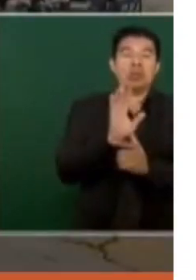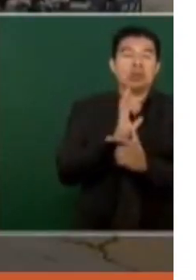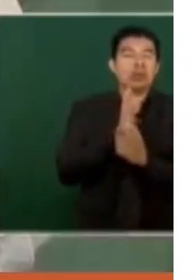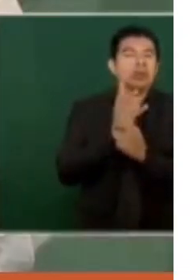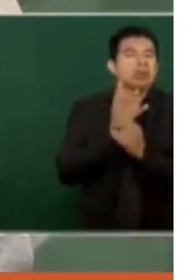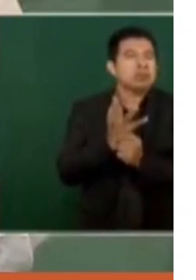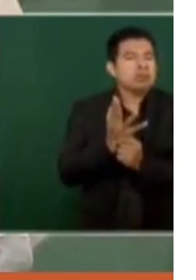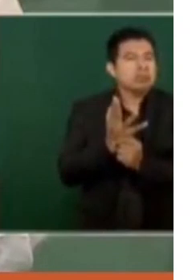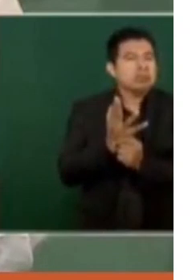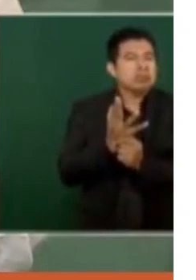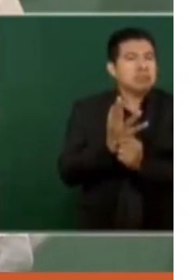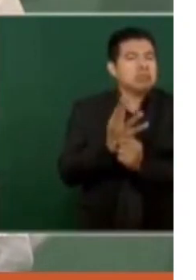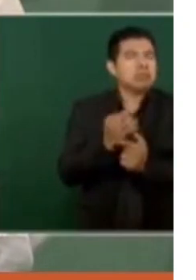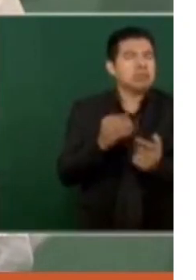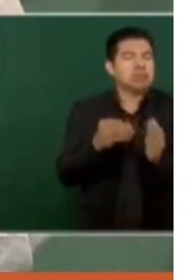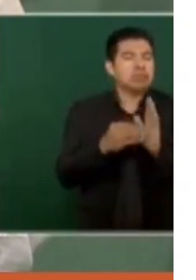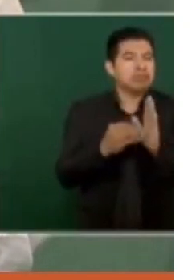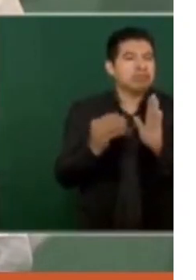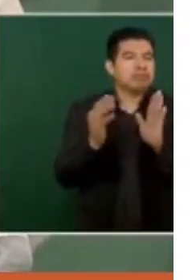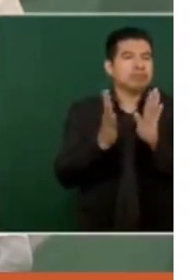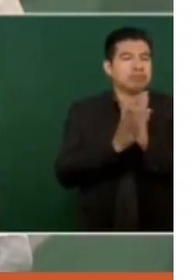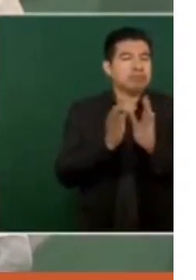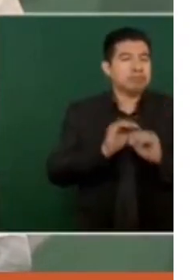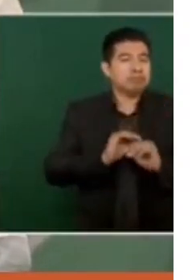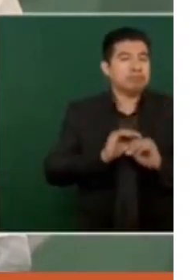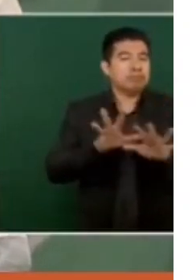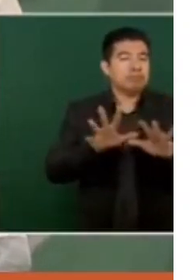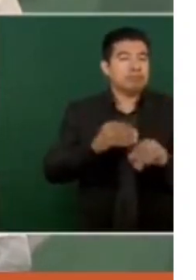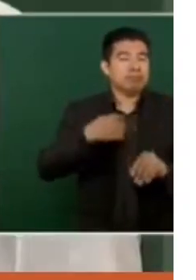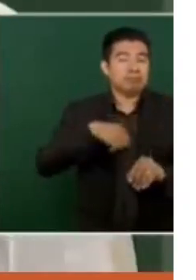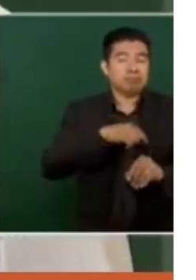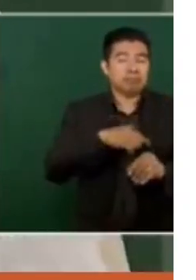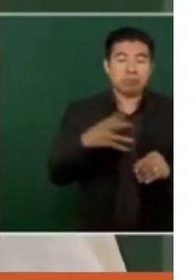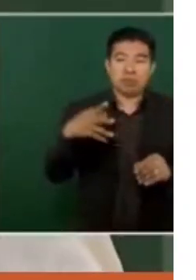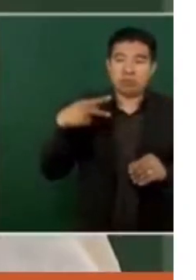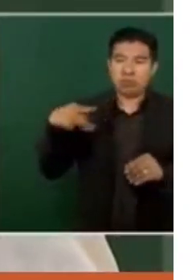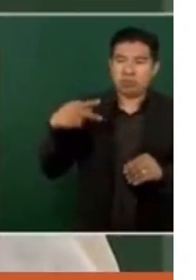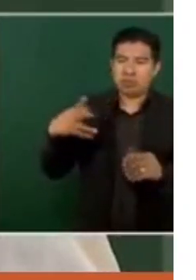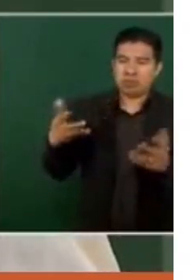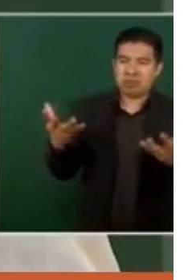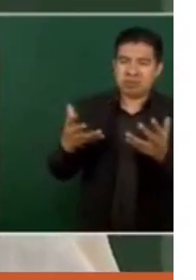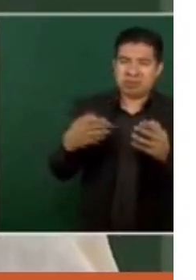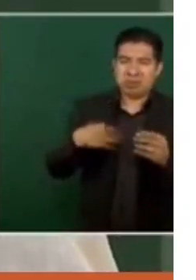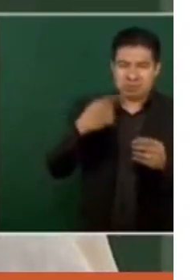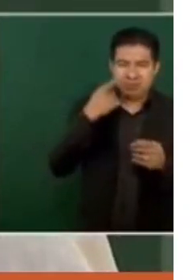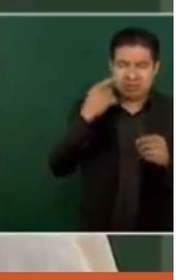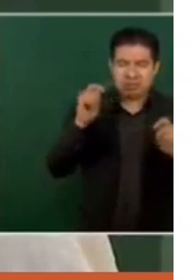ante estas acusaciones sin fundamento, vamos a poner